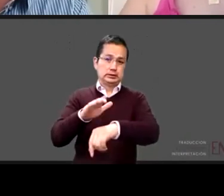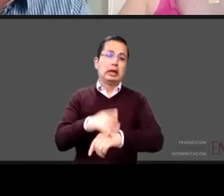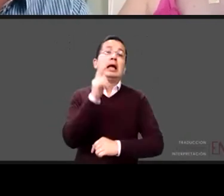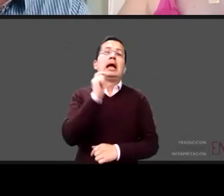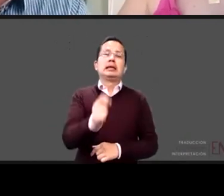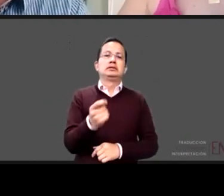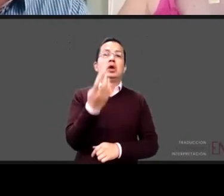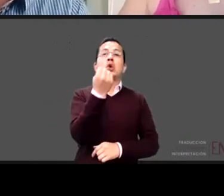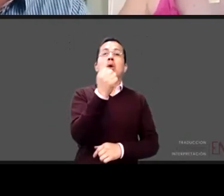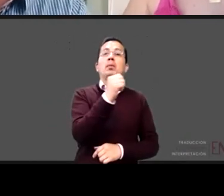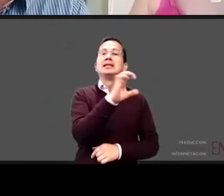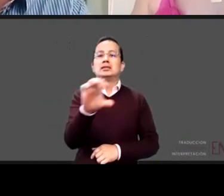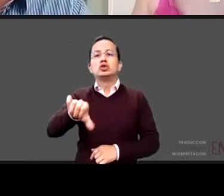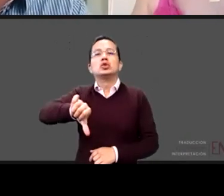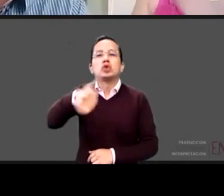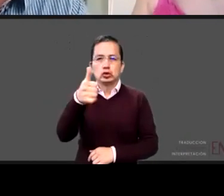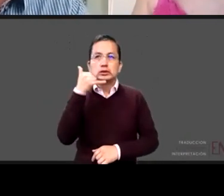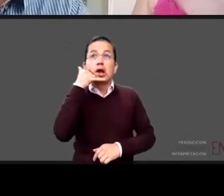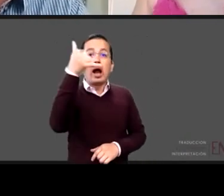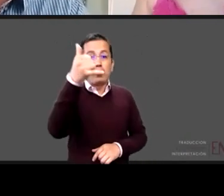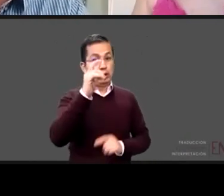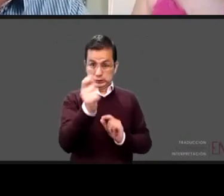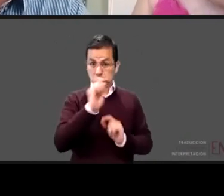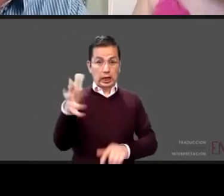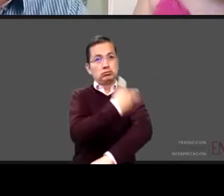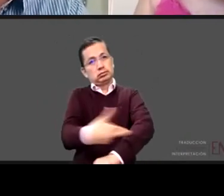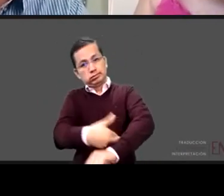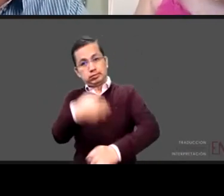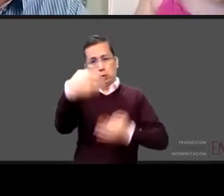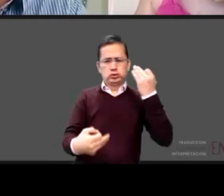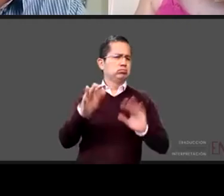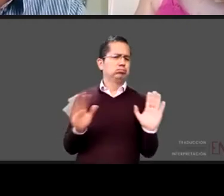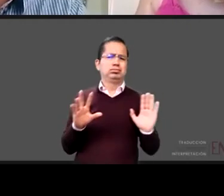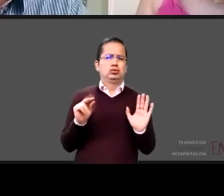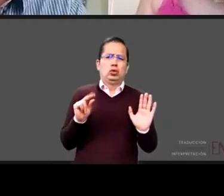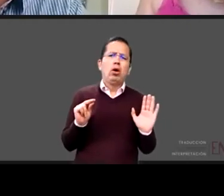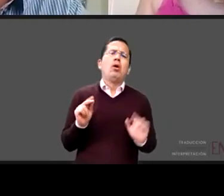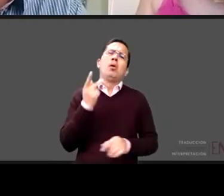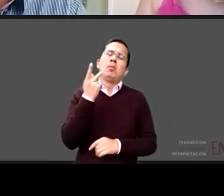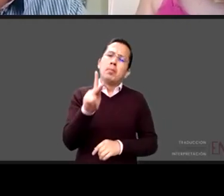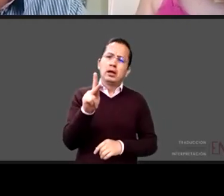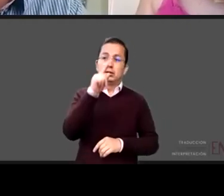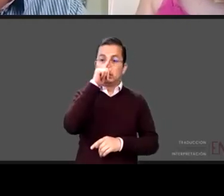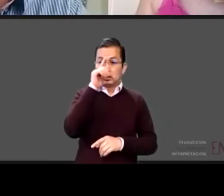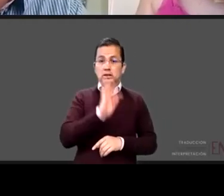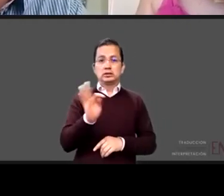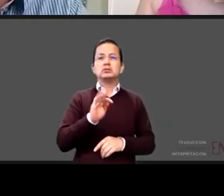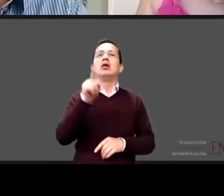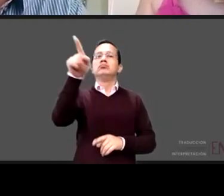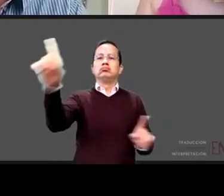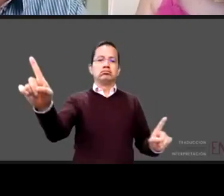siendo una denuncia penal, sino que habrá una intervención, seguramente primero de una